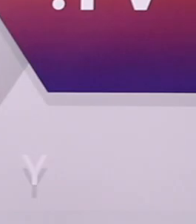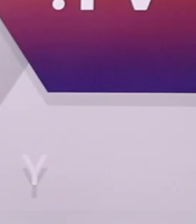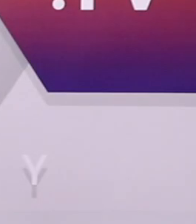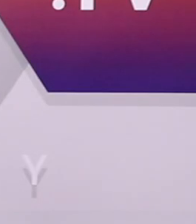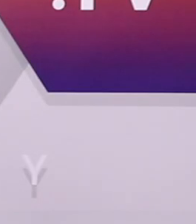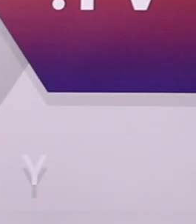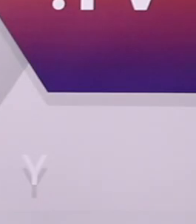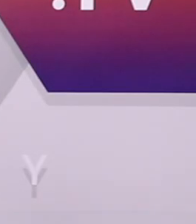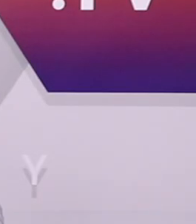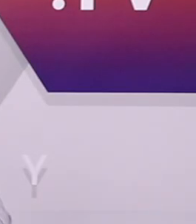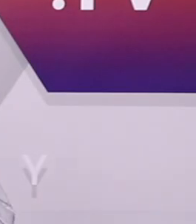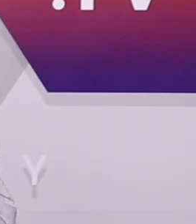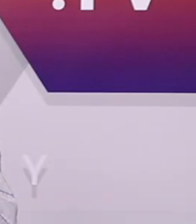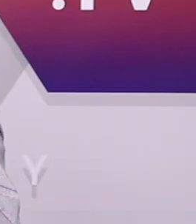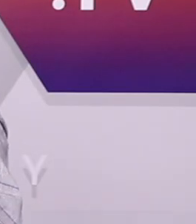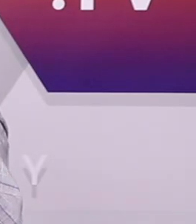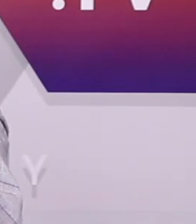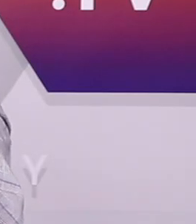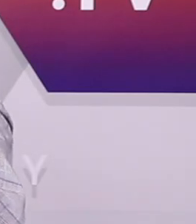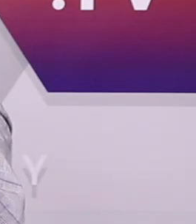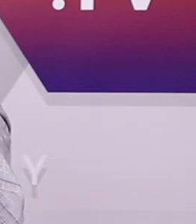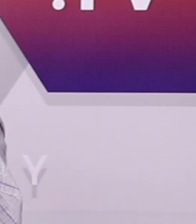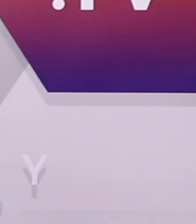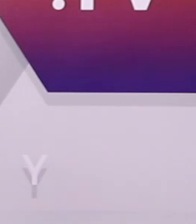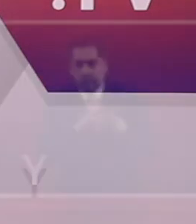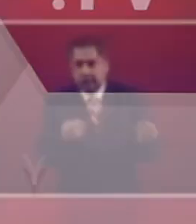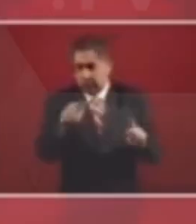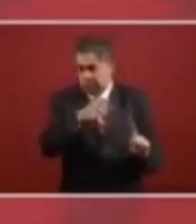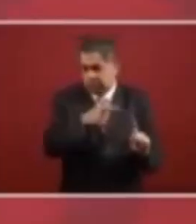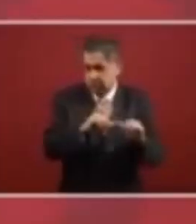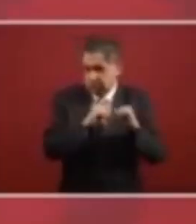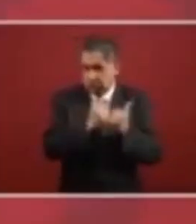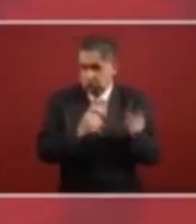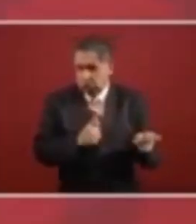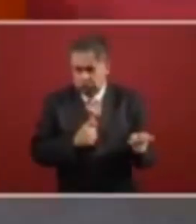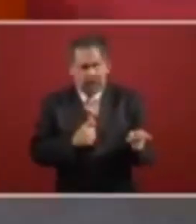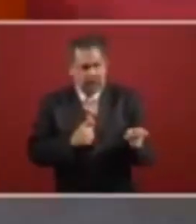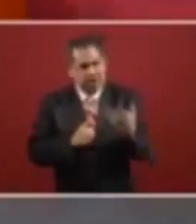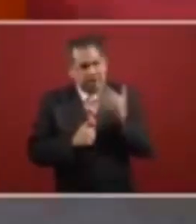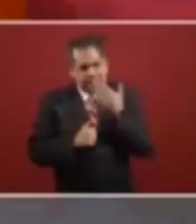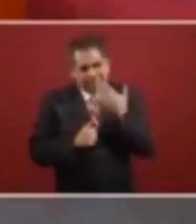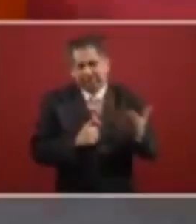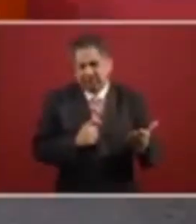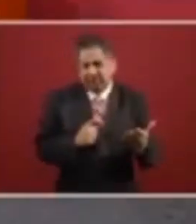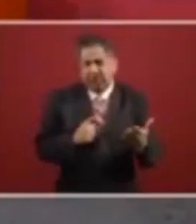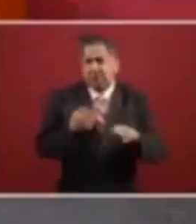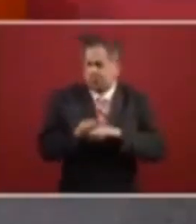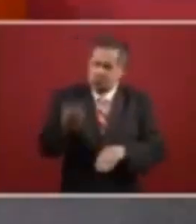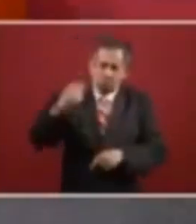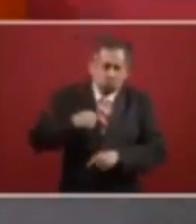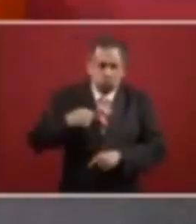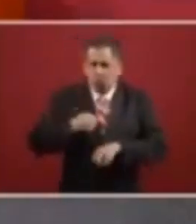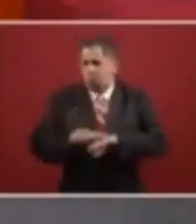Ya estamos de vuelta en TVMX Noticias. Vamos con la información nacional. El presidente López Obrador dijo estar muy satisfecho por la decisión